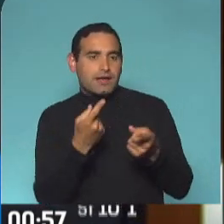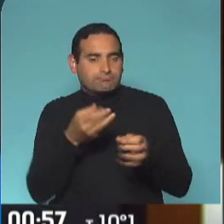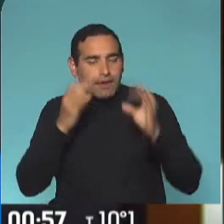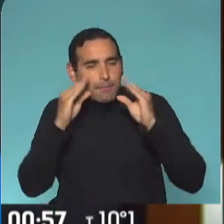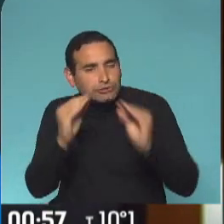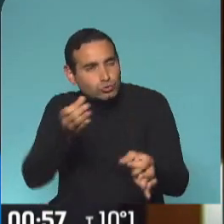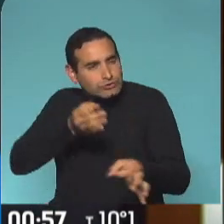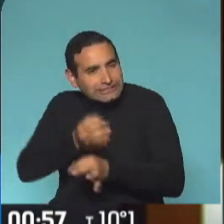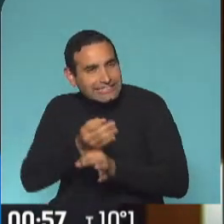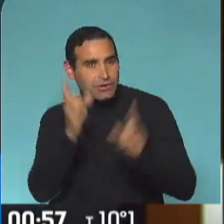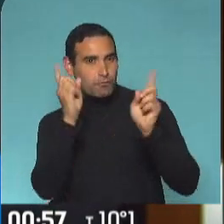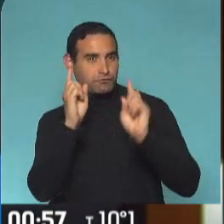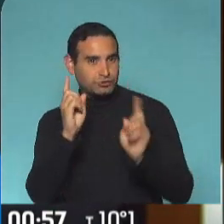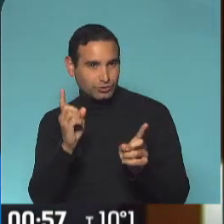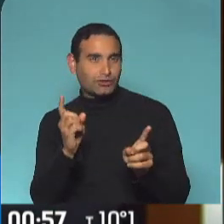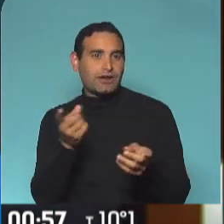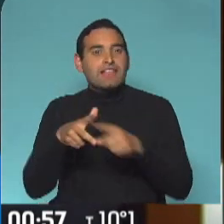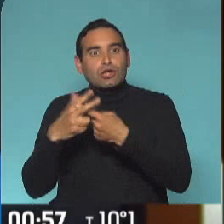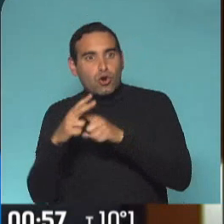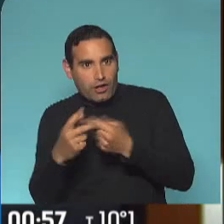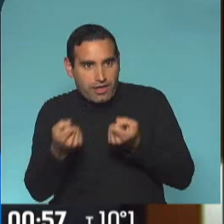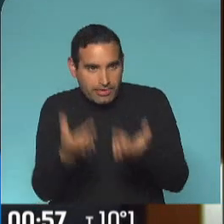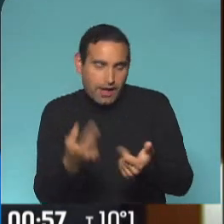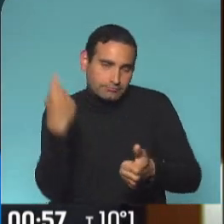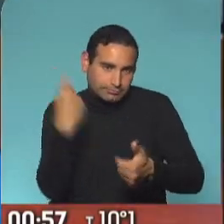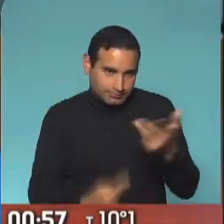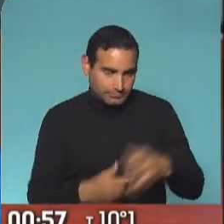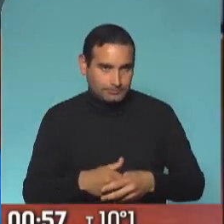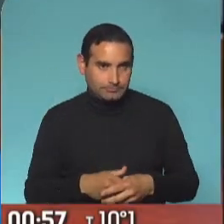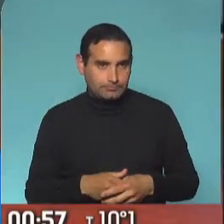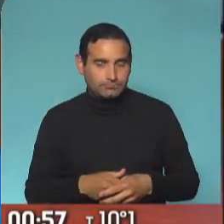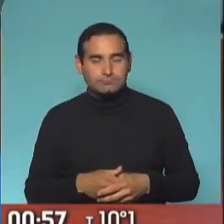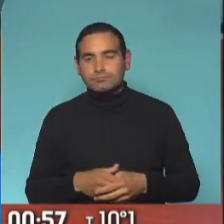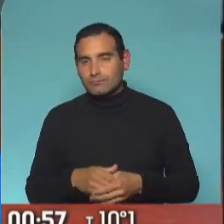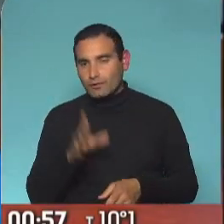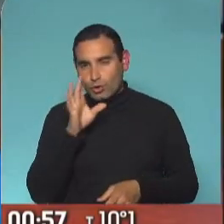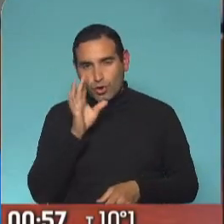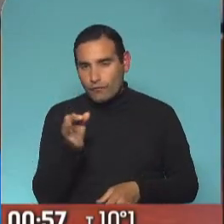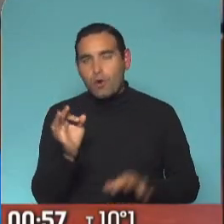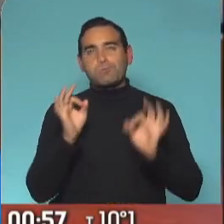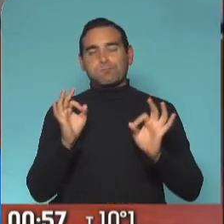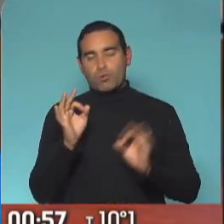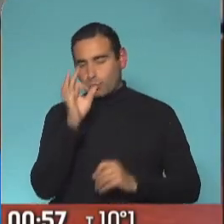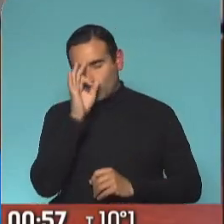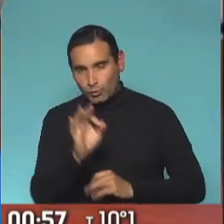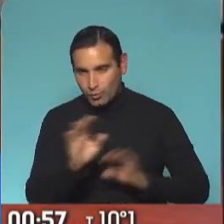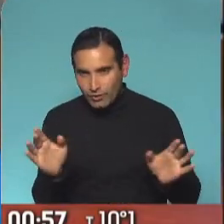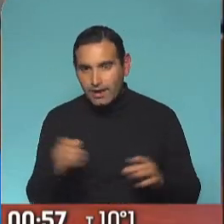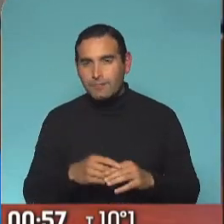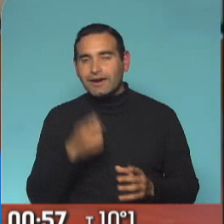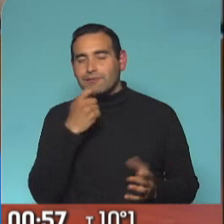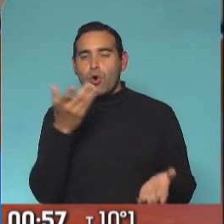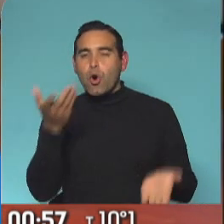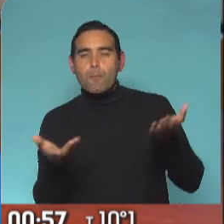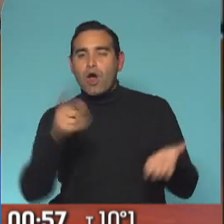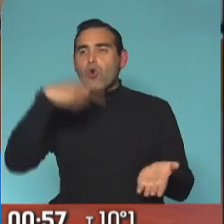docente, capacitación docente, provisión de tecnología, etcétera. Obviamente nunca es suficiente, pero si lo